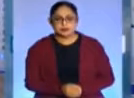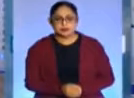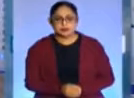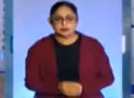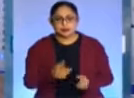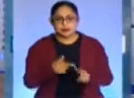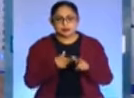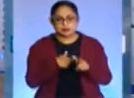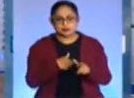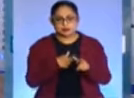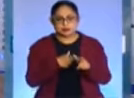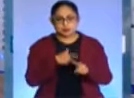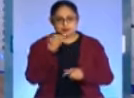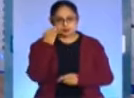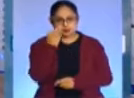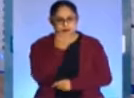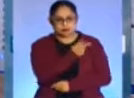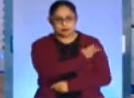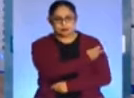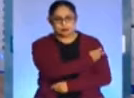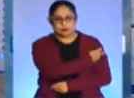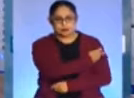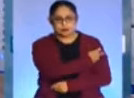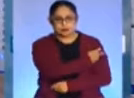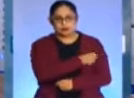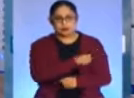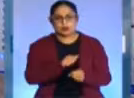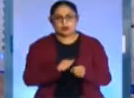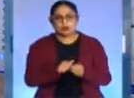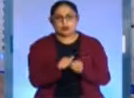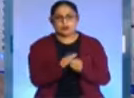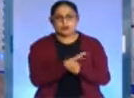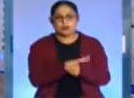Y continúan las jornadas de vacunación anti-COVID en